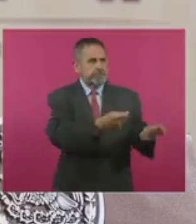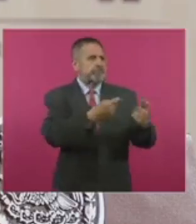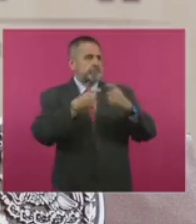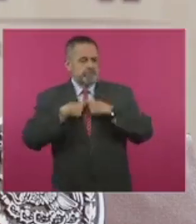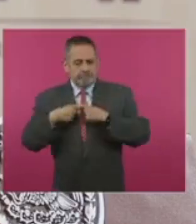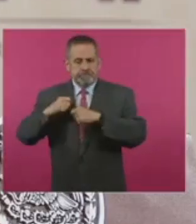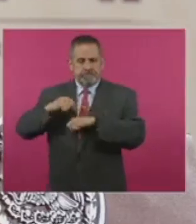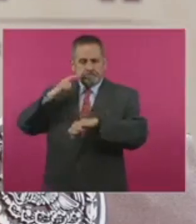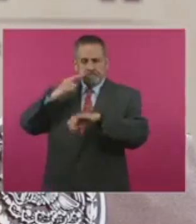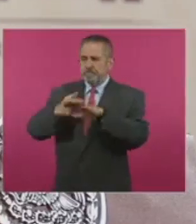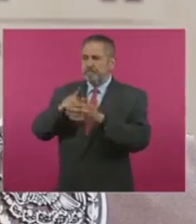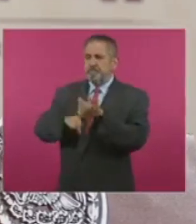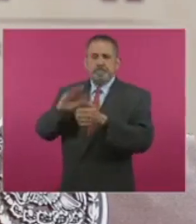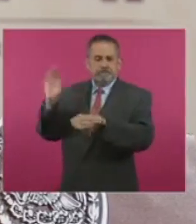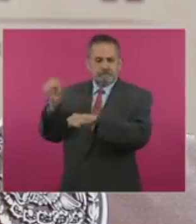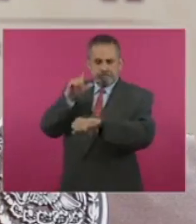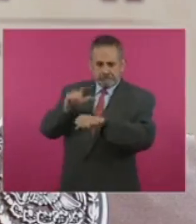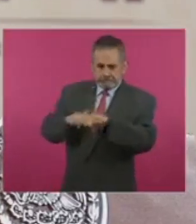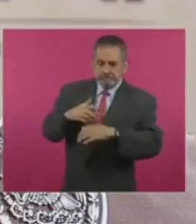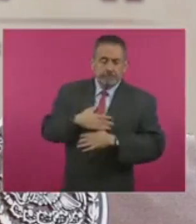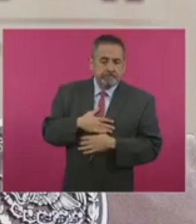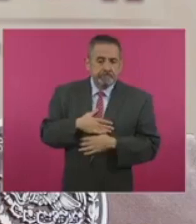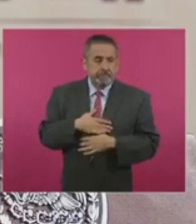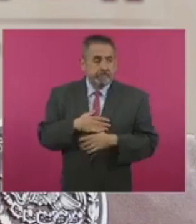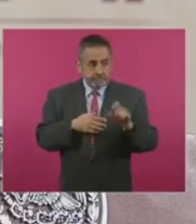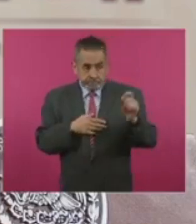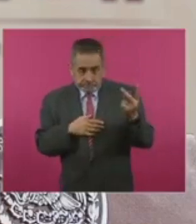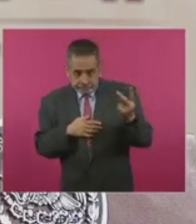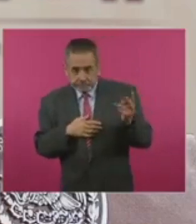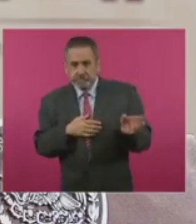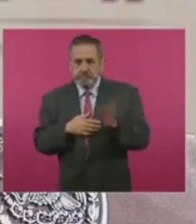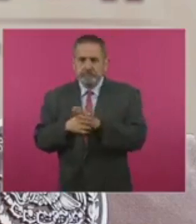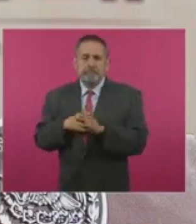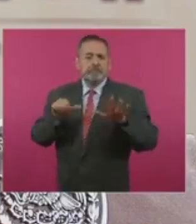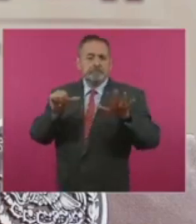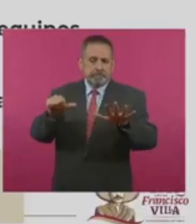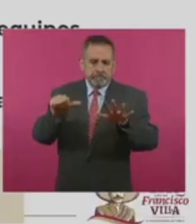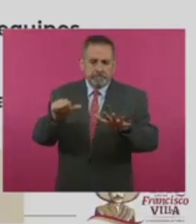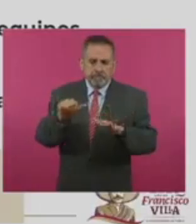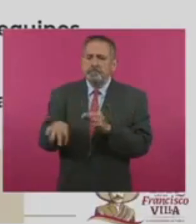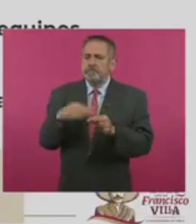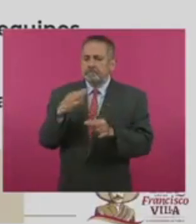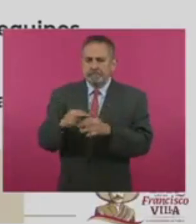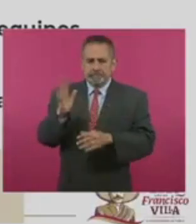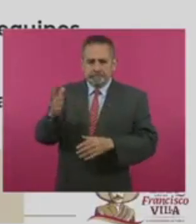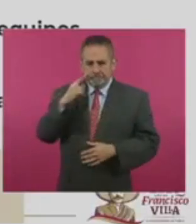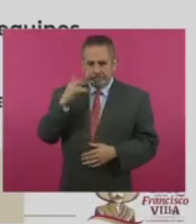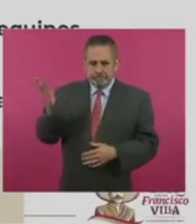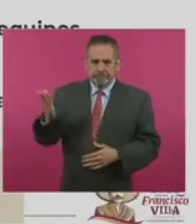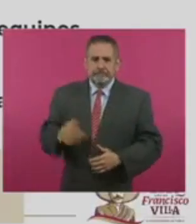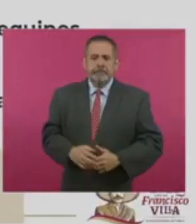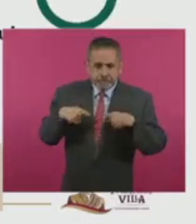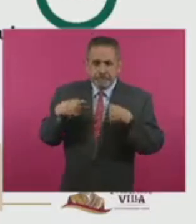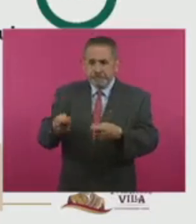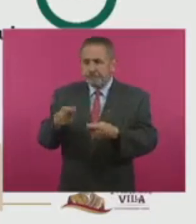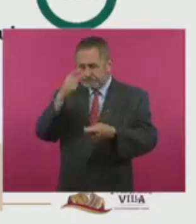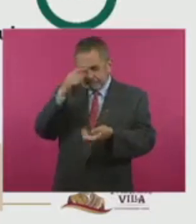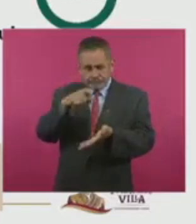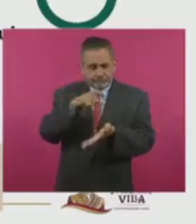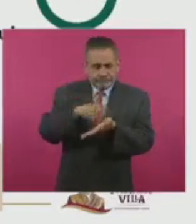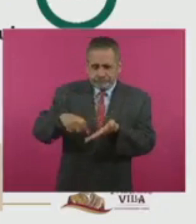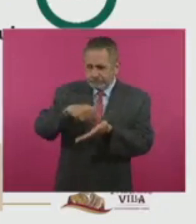1619 millones de pesos en Guerrero en el rubro de salud durante la conferencia de prensa matutina de Palacio Nacional